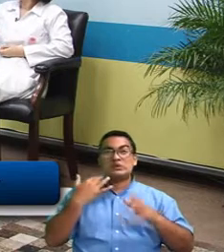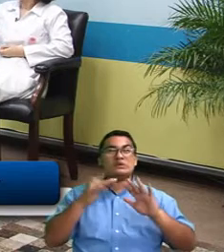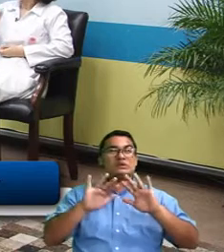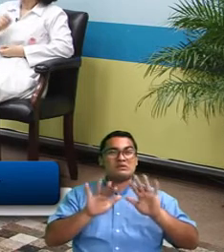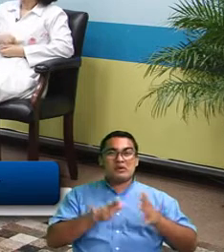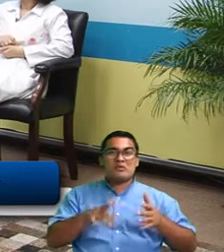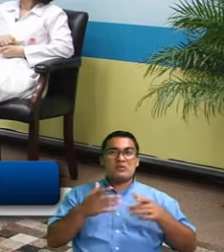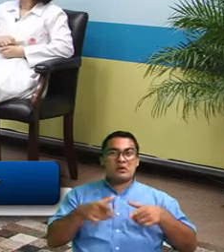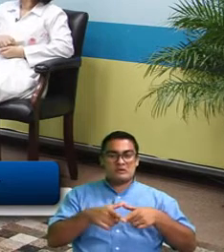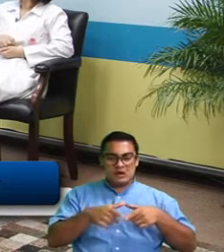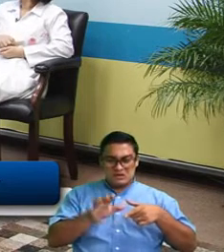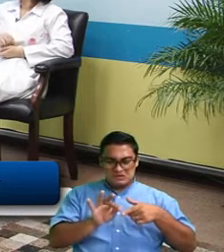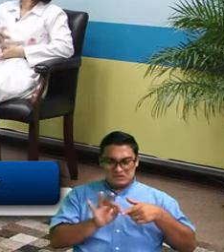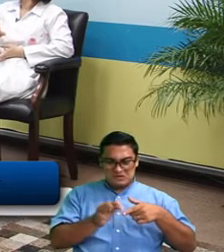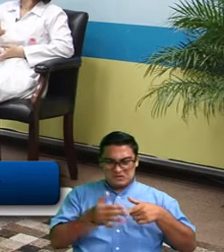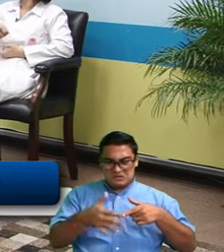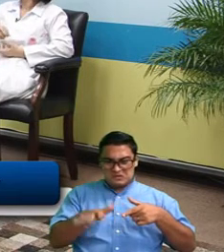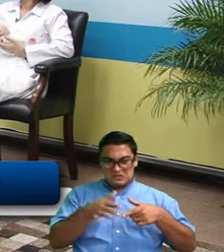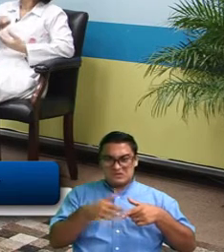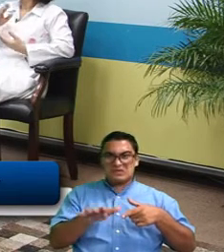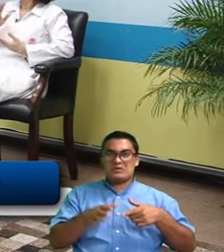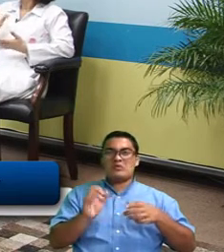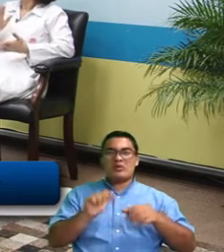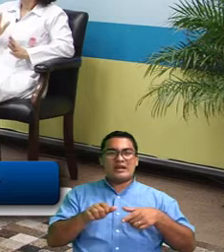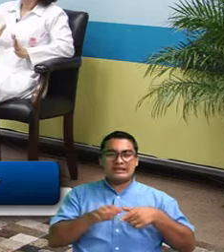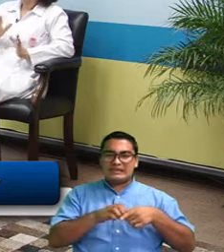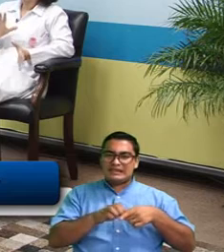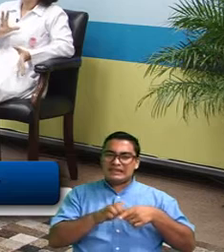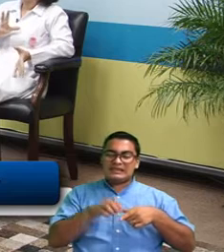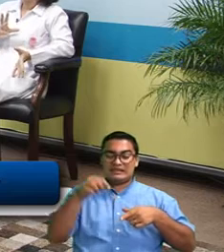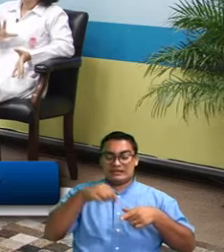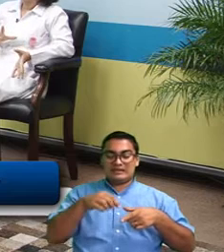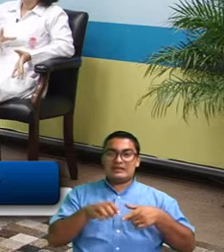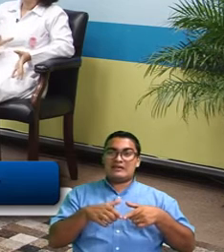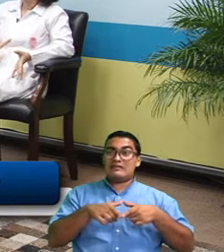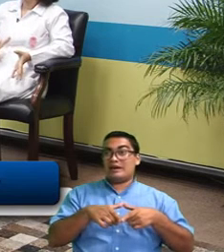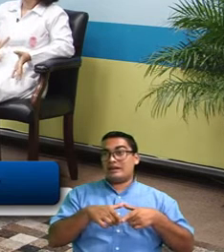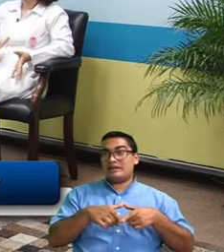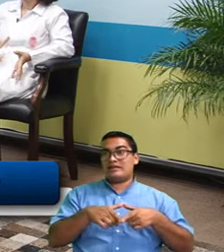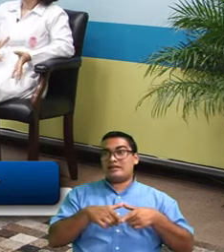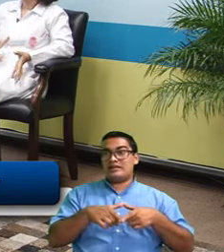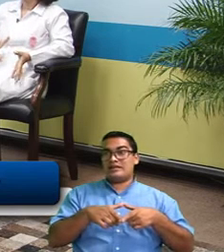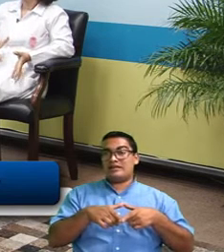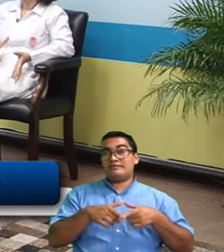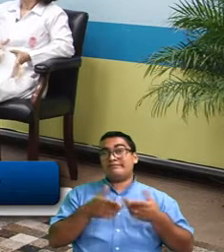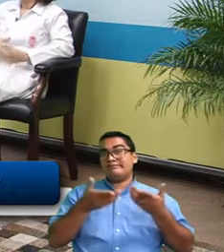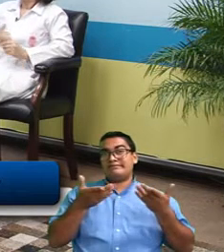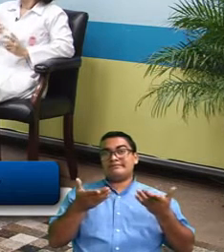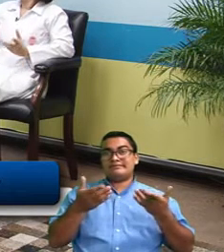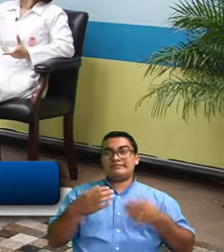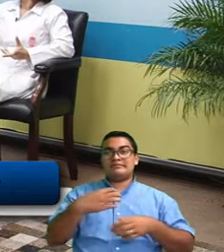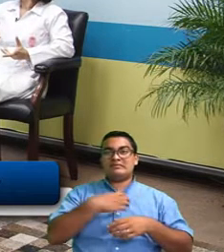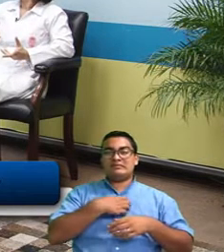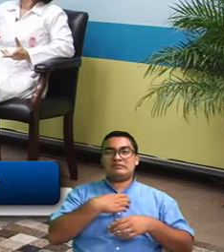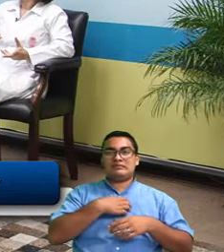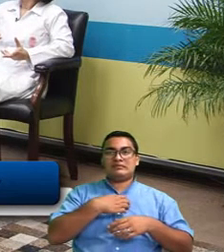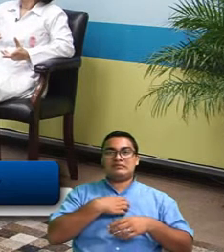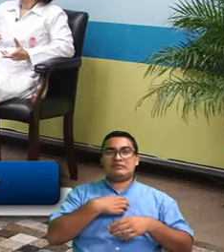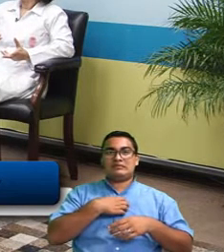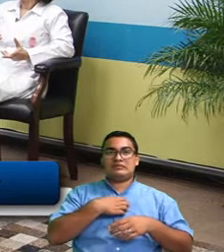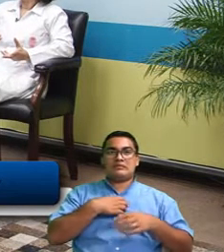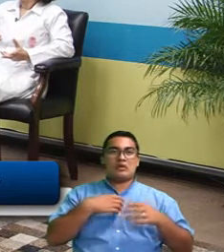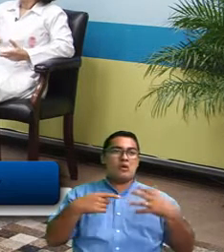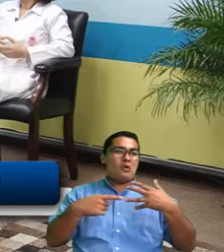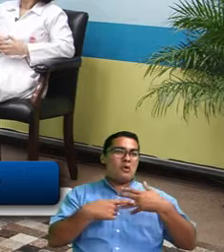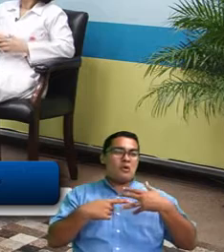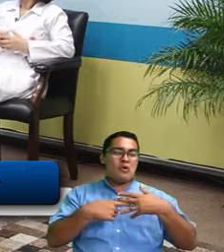flujo vaginal abundante, puede tener comezón que no son propios del virus, pues, porque puede andar una infección por hongos